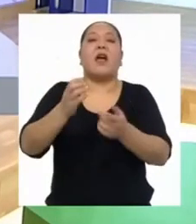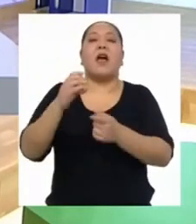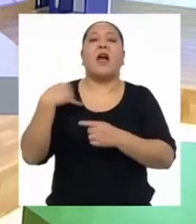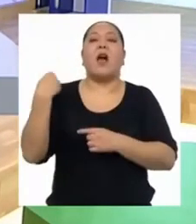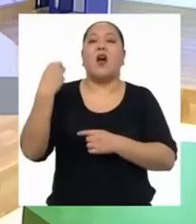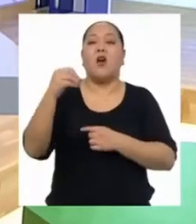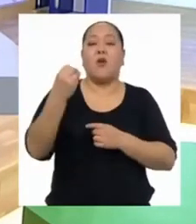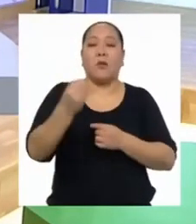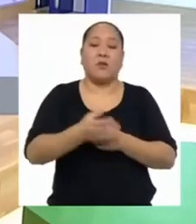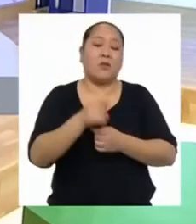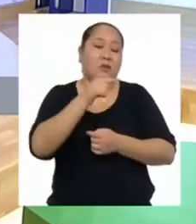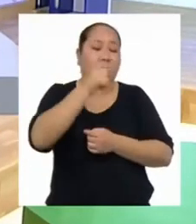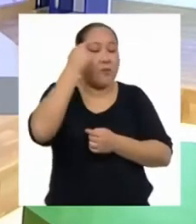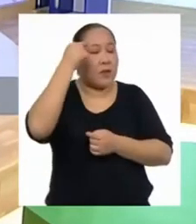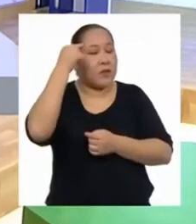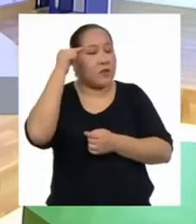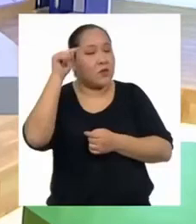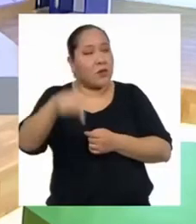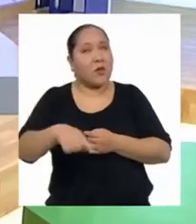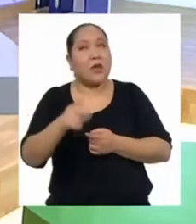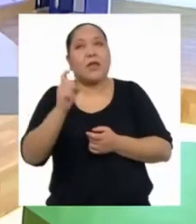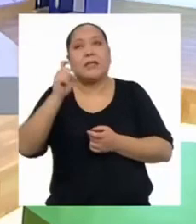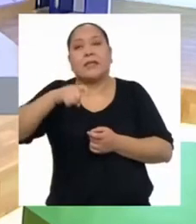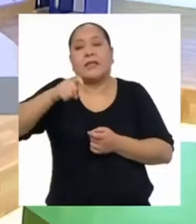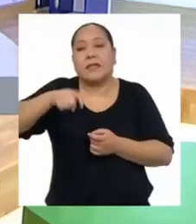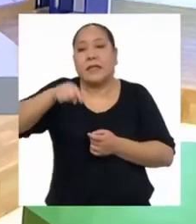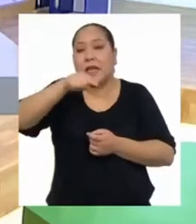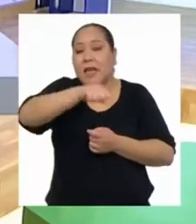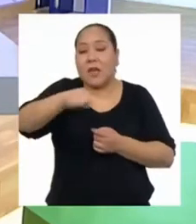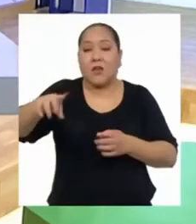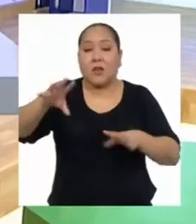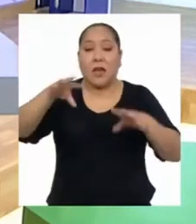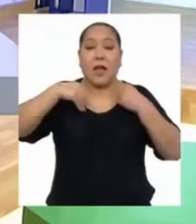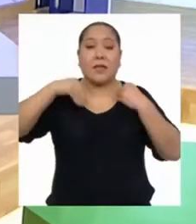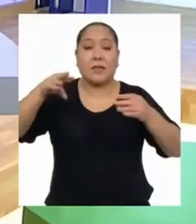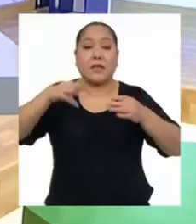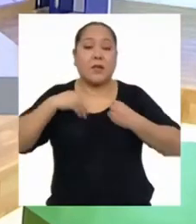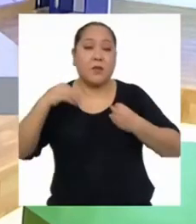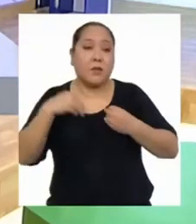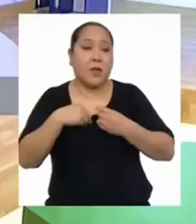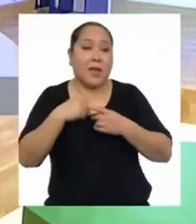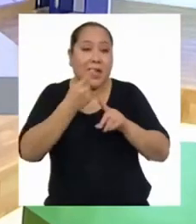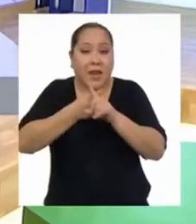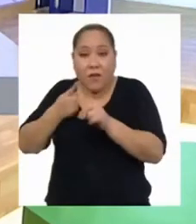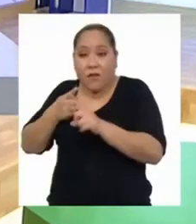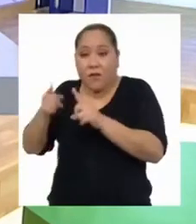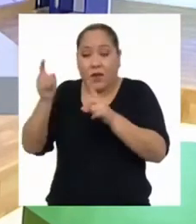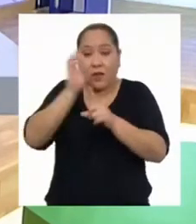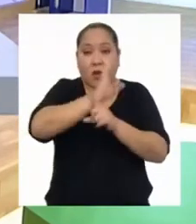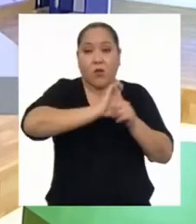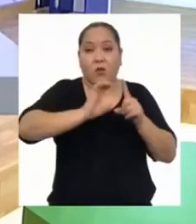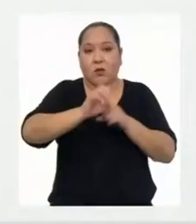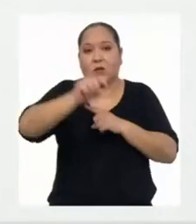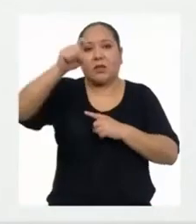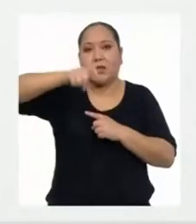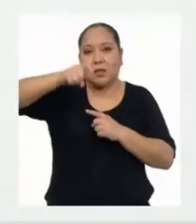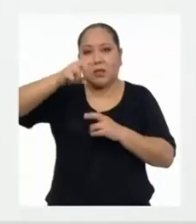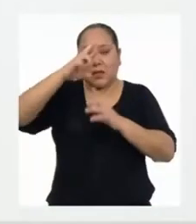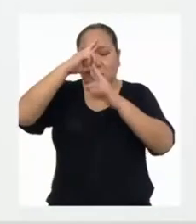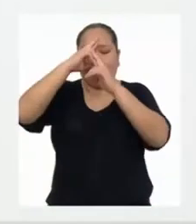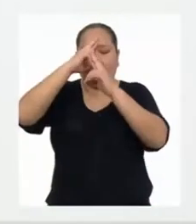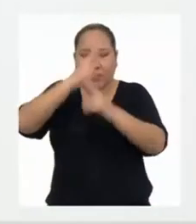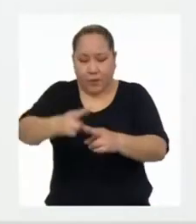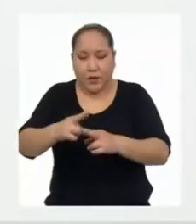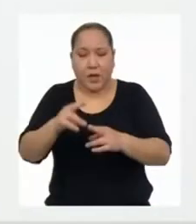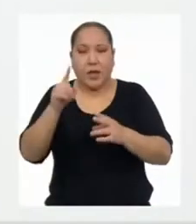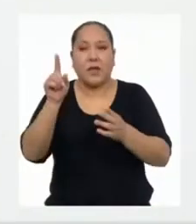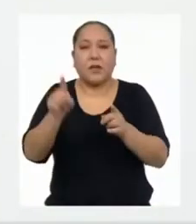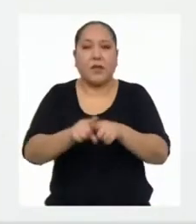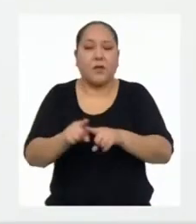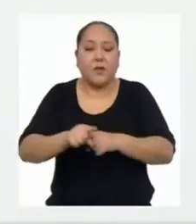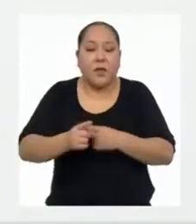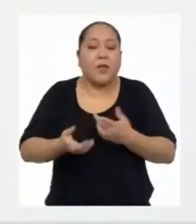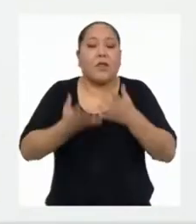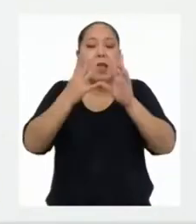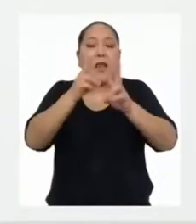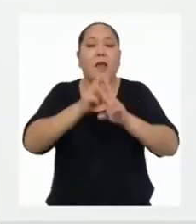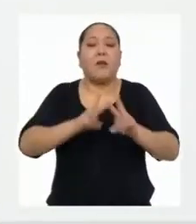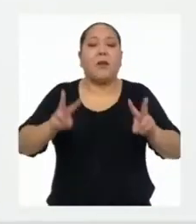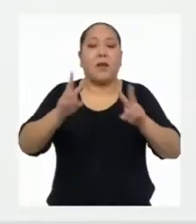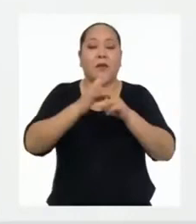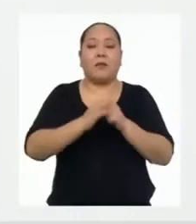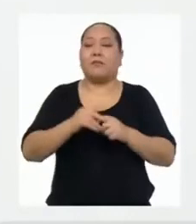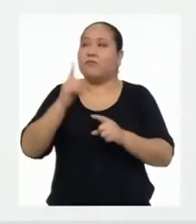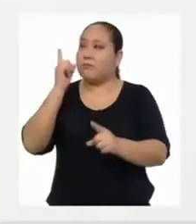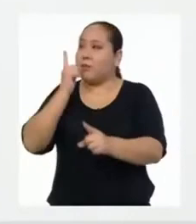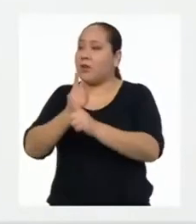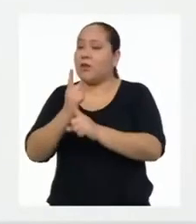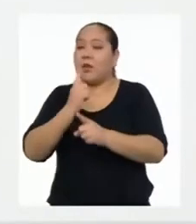me parece necesario convencerlos de que la diversidad cultural se debe respetar y valorar. ¡Excelente! Ahora,